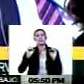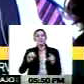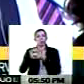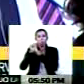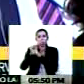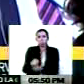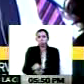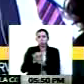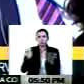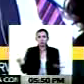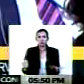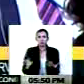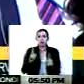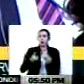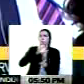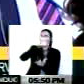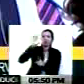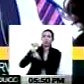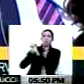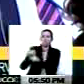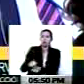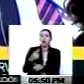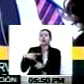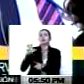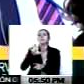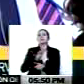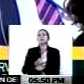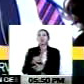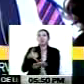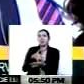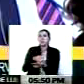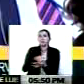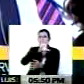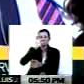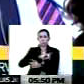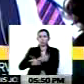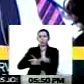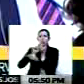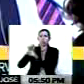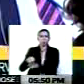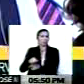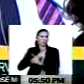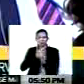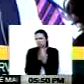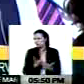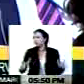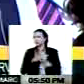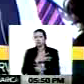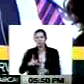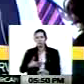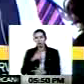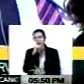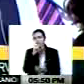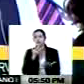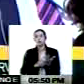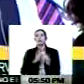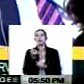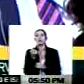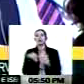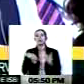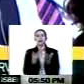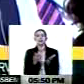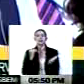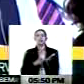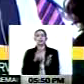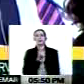colonialismo, particularmente durante esta tercera década, para la erradicación del colonialismo 2011-2020. En